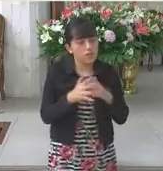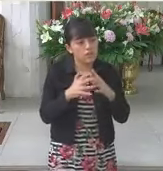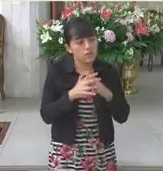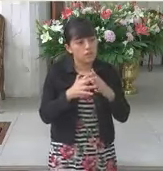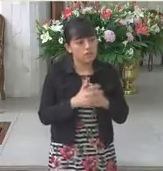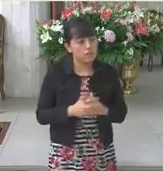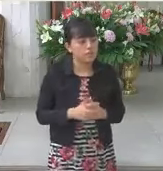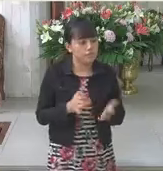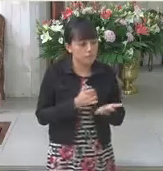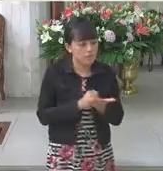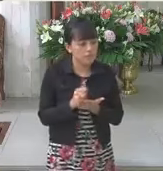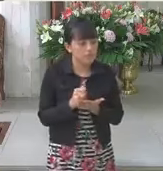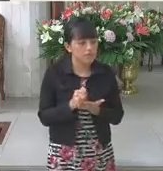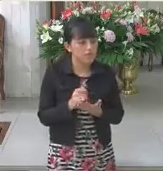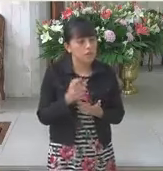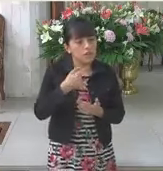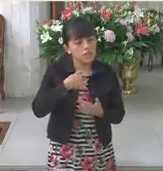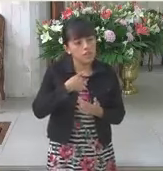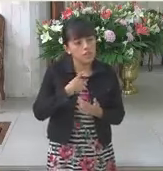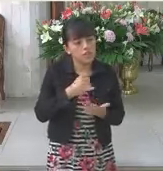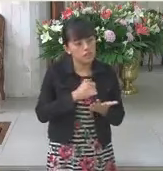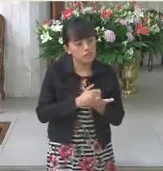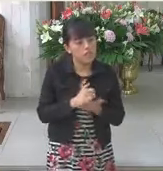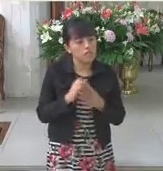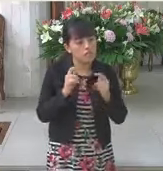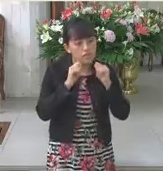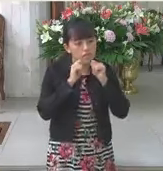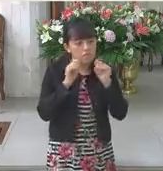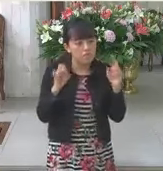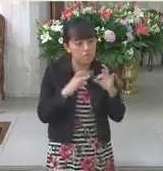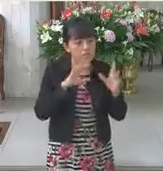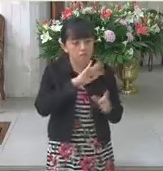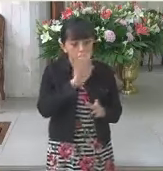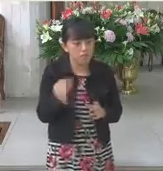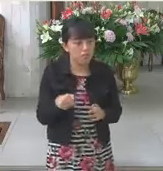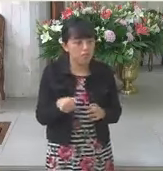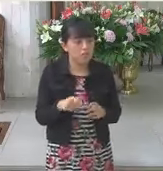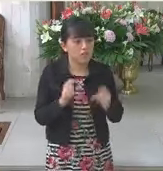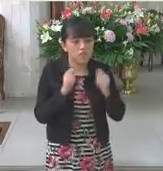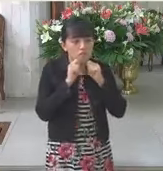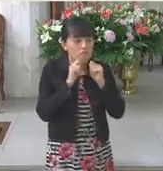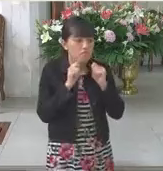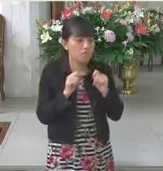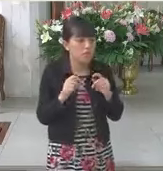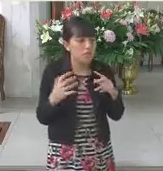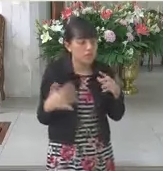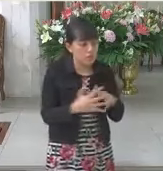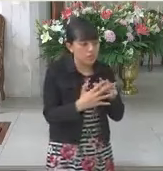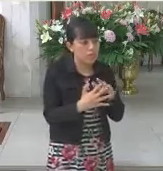misma y la vida de los suyos pero también estas palabras son